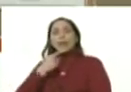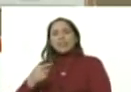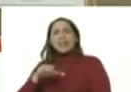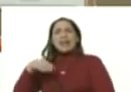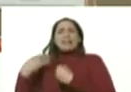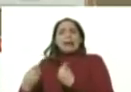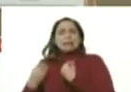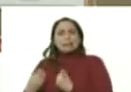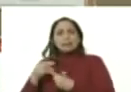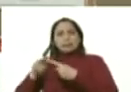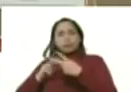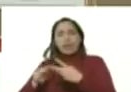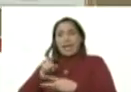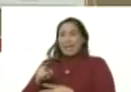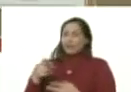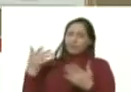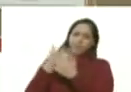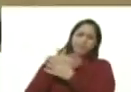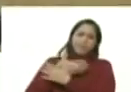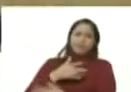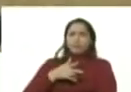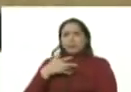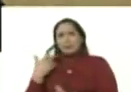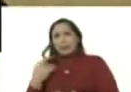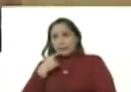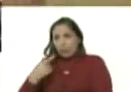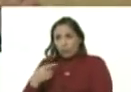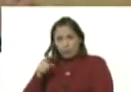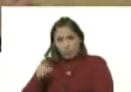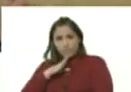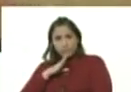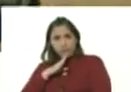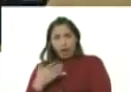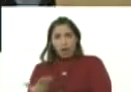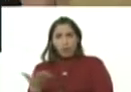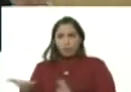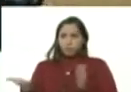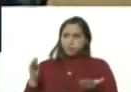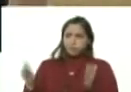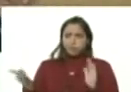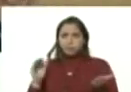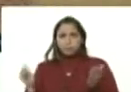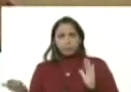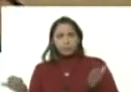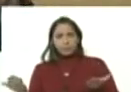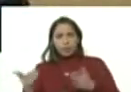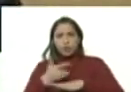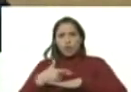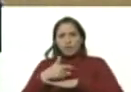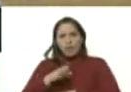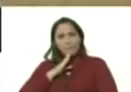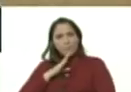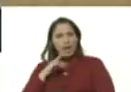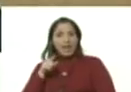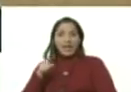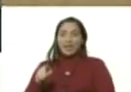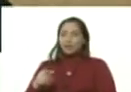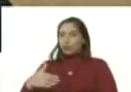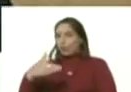es profundamente injusto. Y se lo dijimos a ambos, a ambas partes, gobierno y banco, eso es